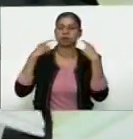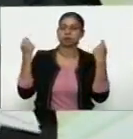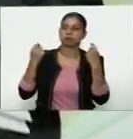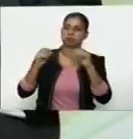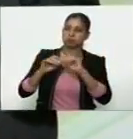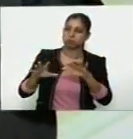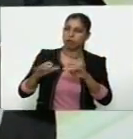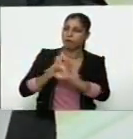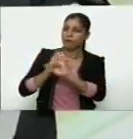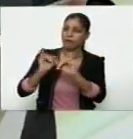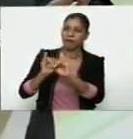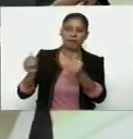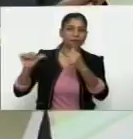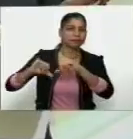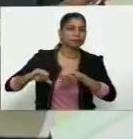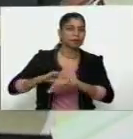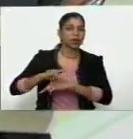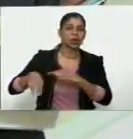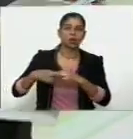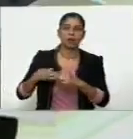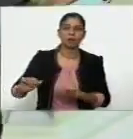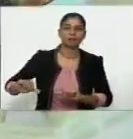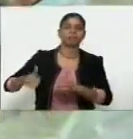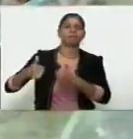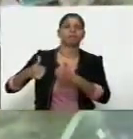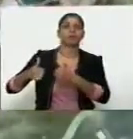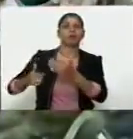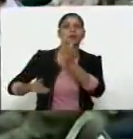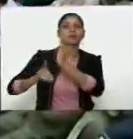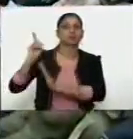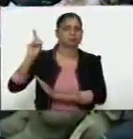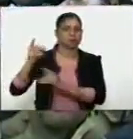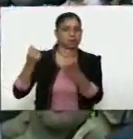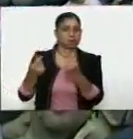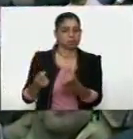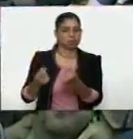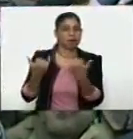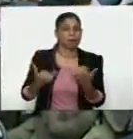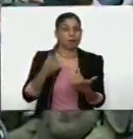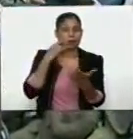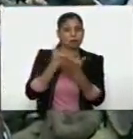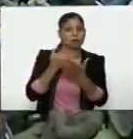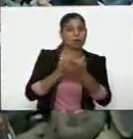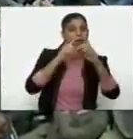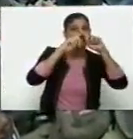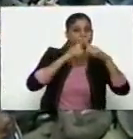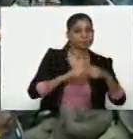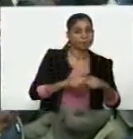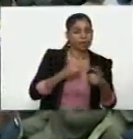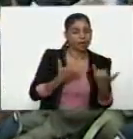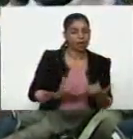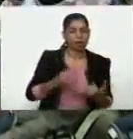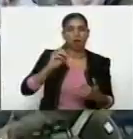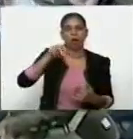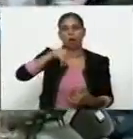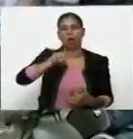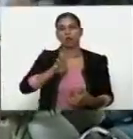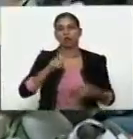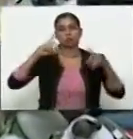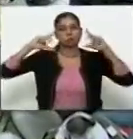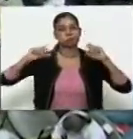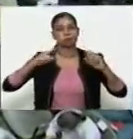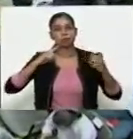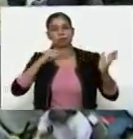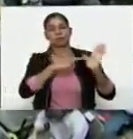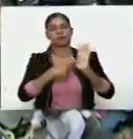sin embargo, cifras de ahora, de un relator de la ONU, cifras ahora